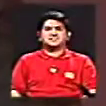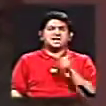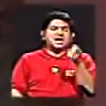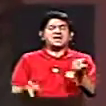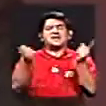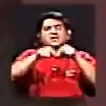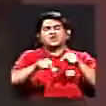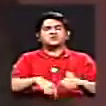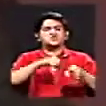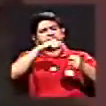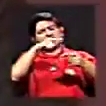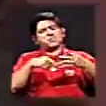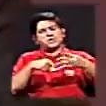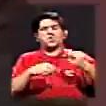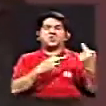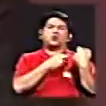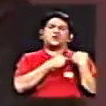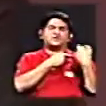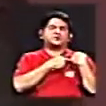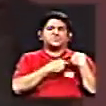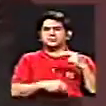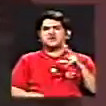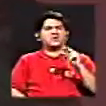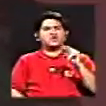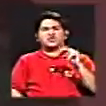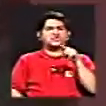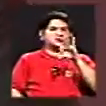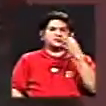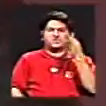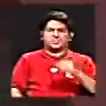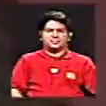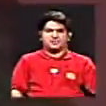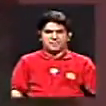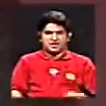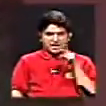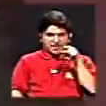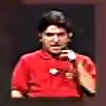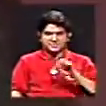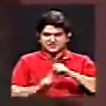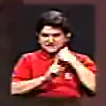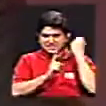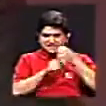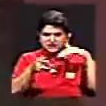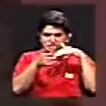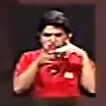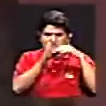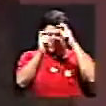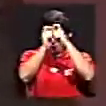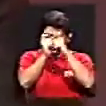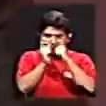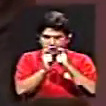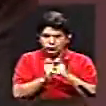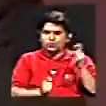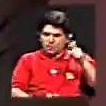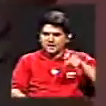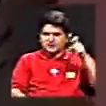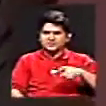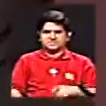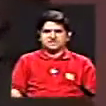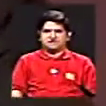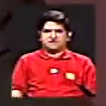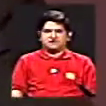pasó fue esto y las responsabilidades no son de tal manera. En realidad eso debería obedecer a un estudio detallado, a un estudio...